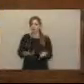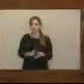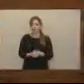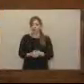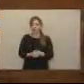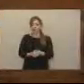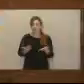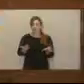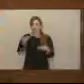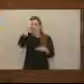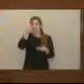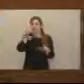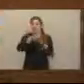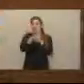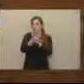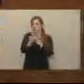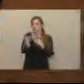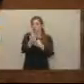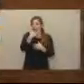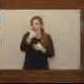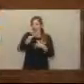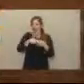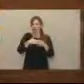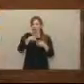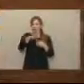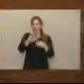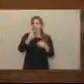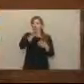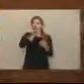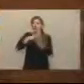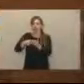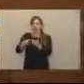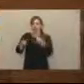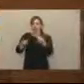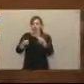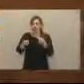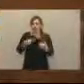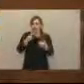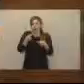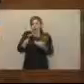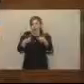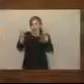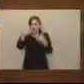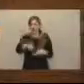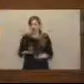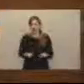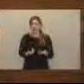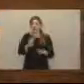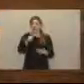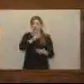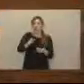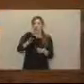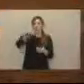Alguien tendrá que dar alguna explicación de eso. Donde se dice que hay numerosos contratos negociados donde no existe negociación, donde se cuenta que el